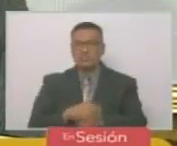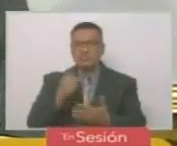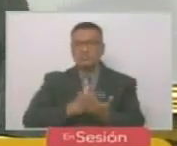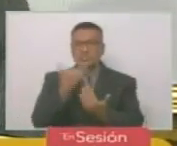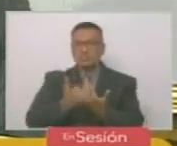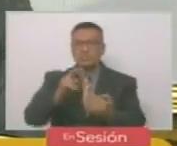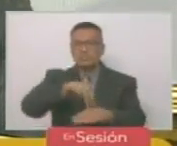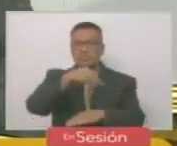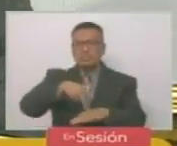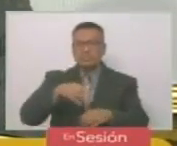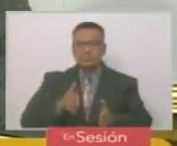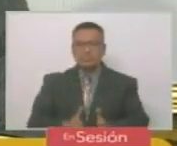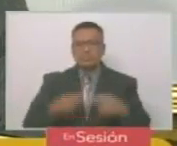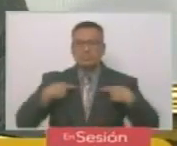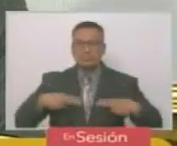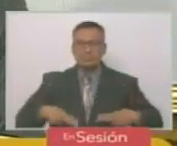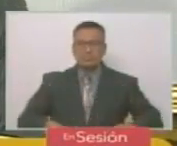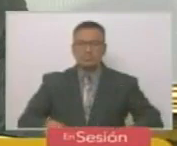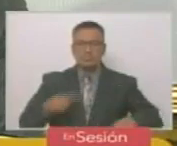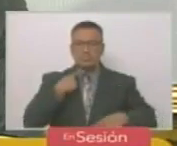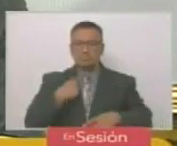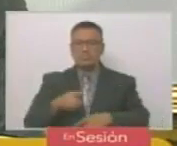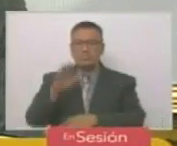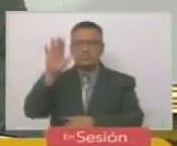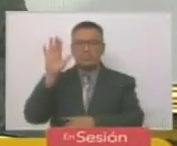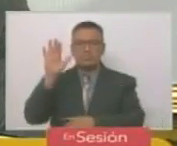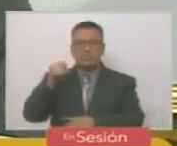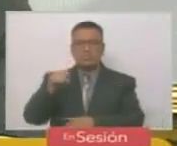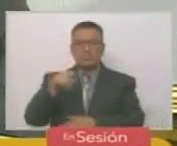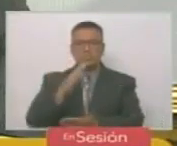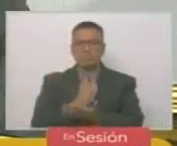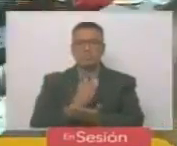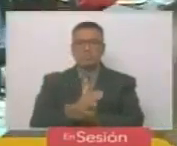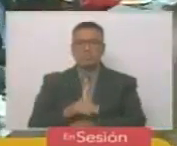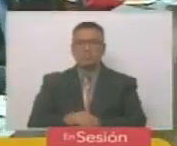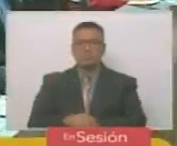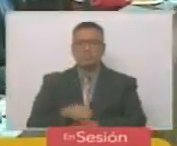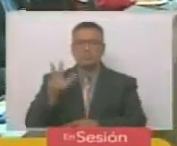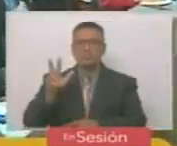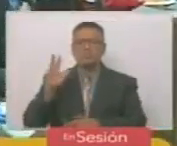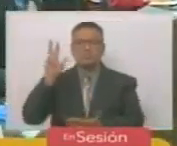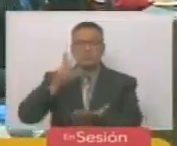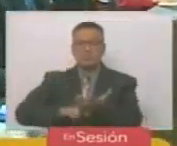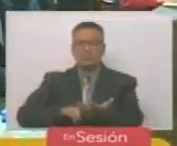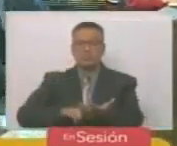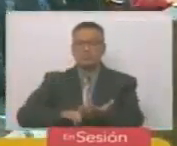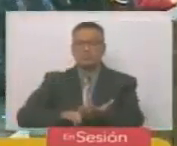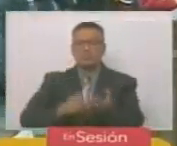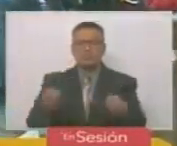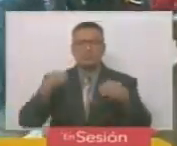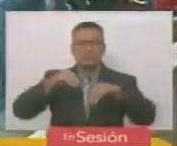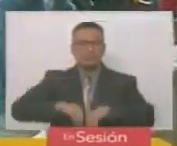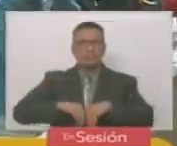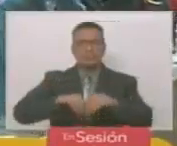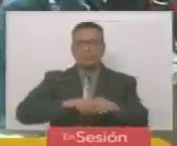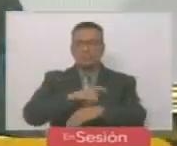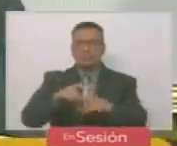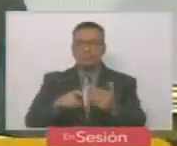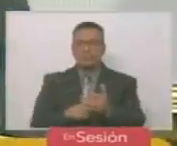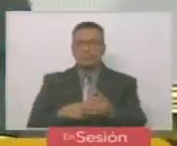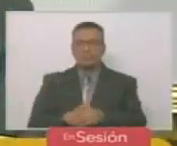Nacional Parto Humanizado, sírvanse manifestarlo con la señal de costumbre. Queda aprobado el acuerdo por